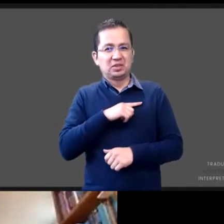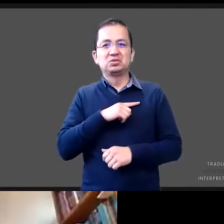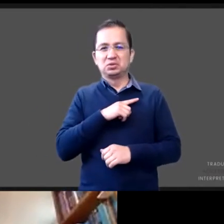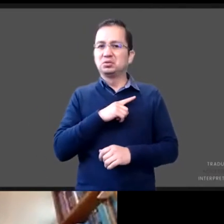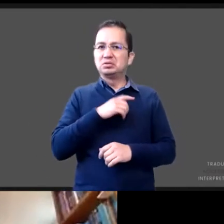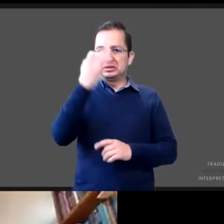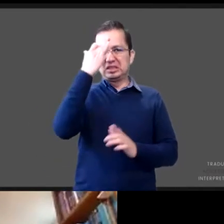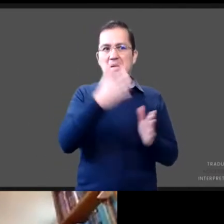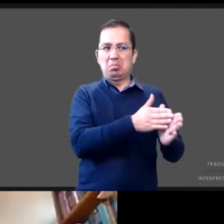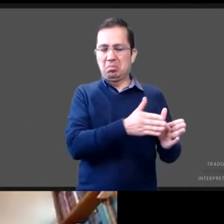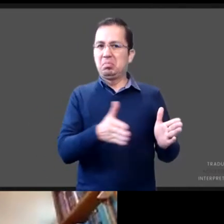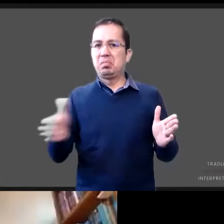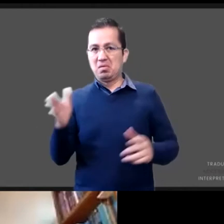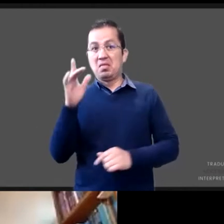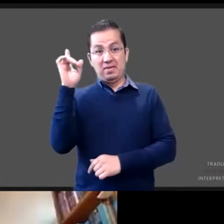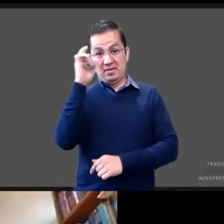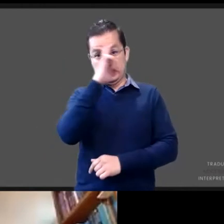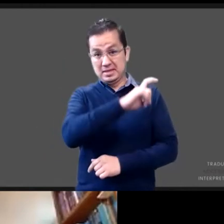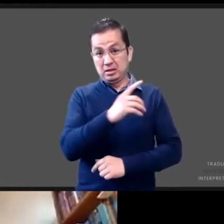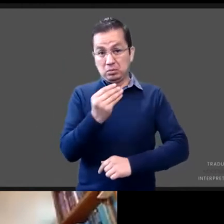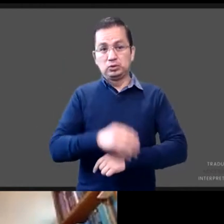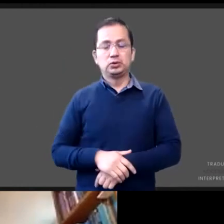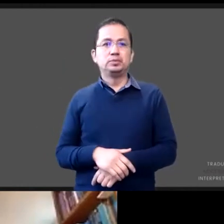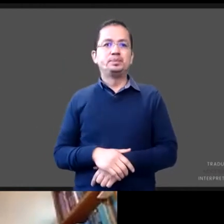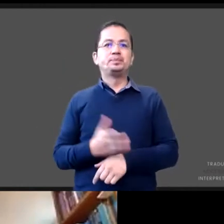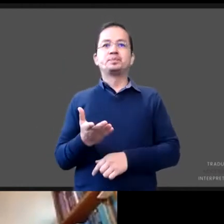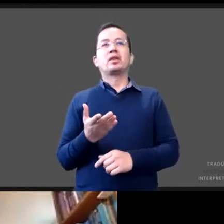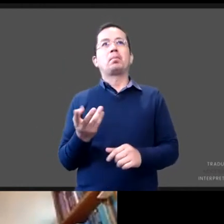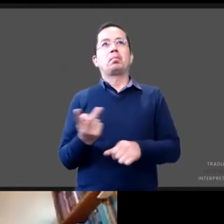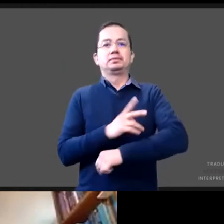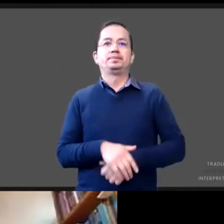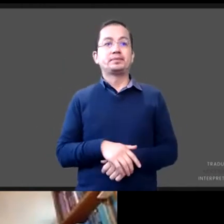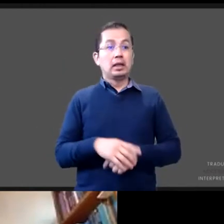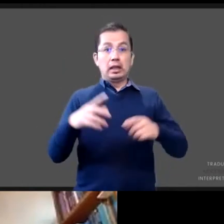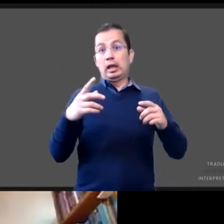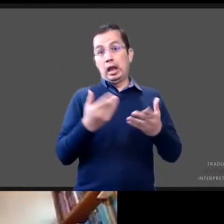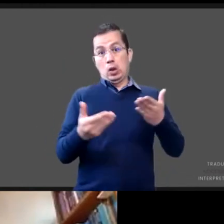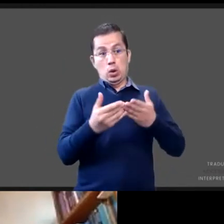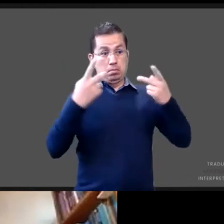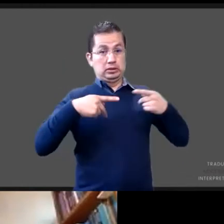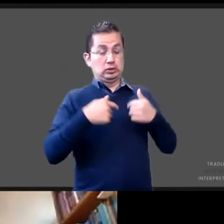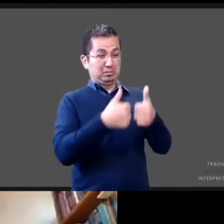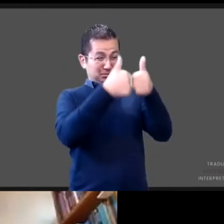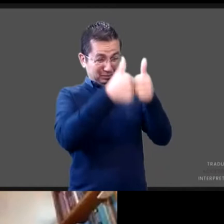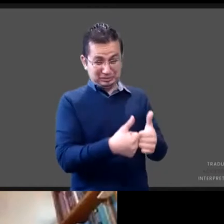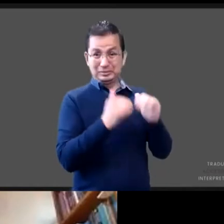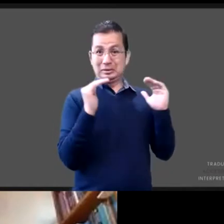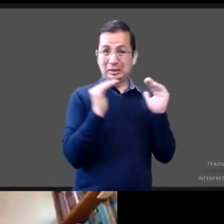Creo que la manera en la que el encierro está teniendo efectos en la salud mental de las personas y en general de las